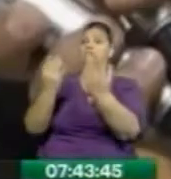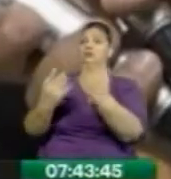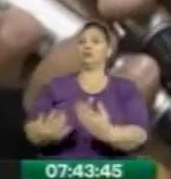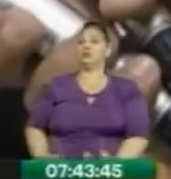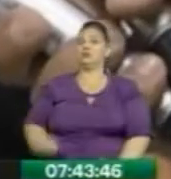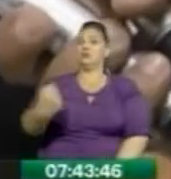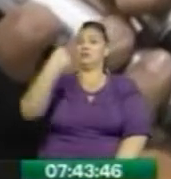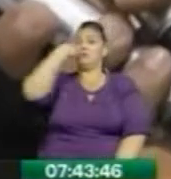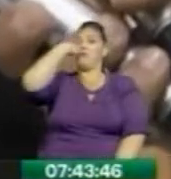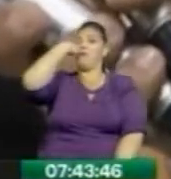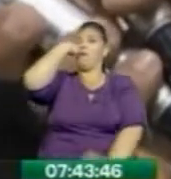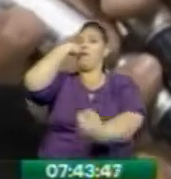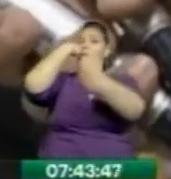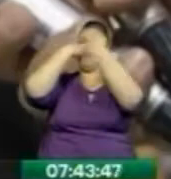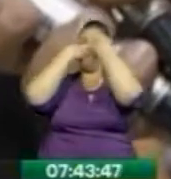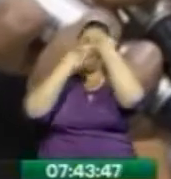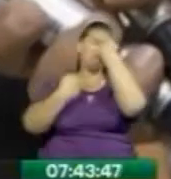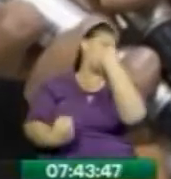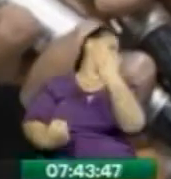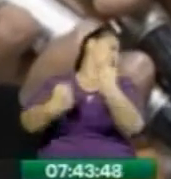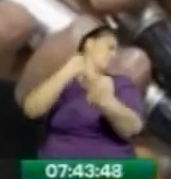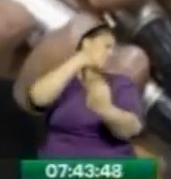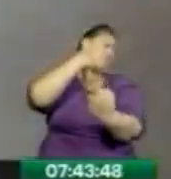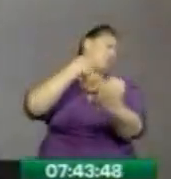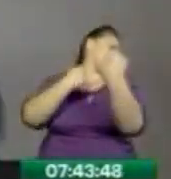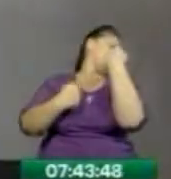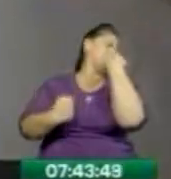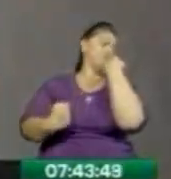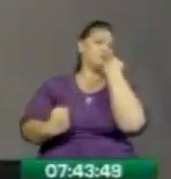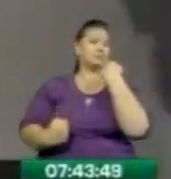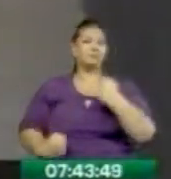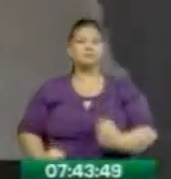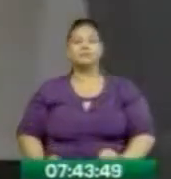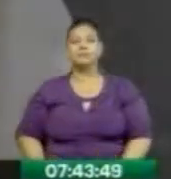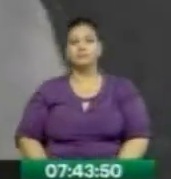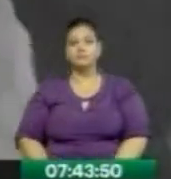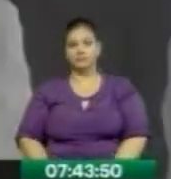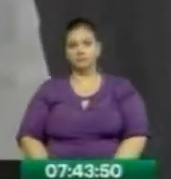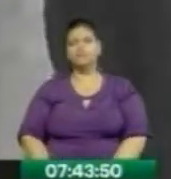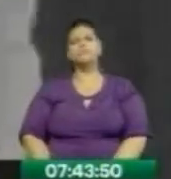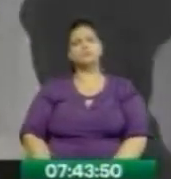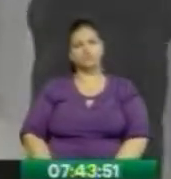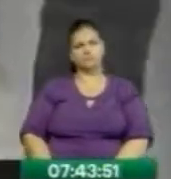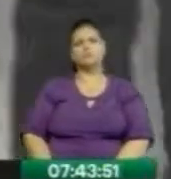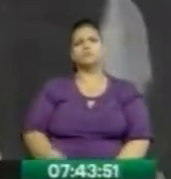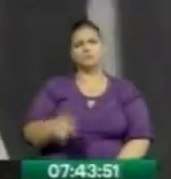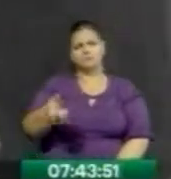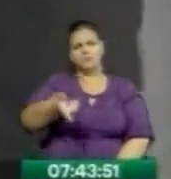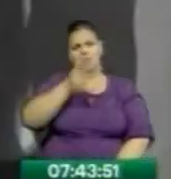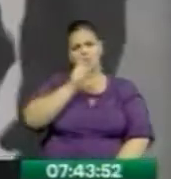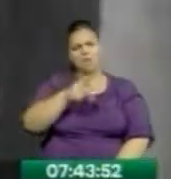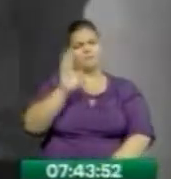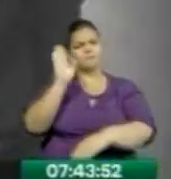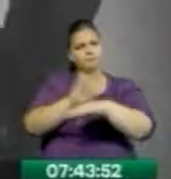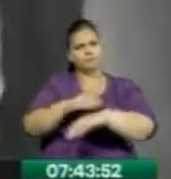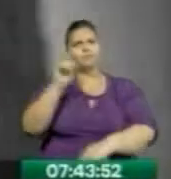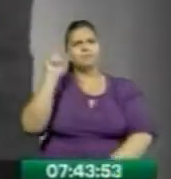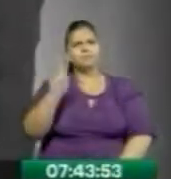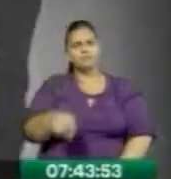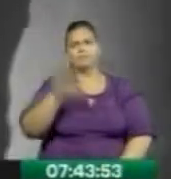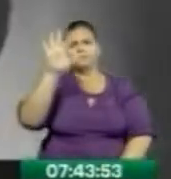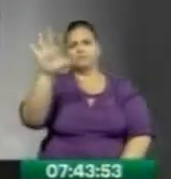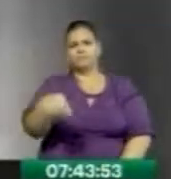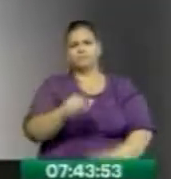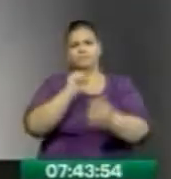quitar al señor que está hoy aprehendido. El sujeto quedó detenido y será investigado por el delito